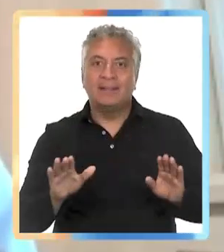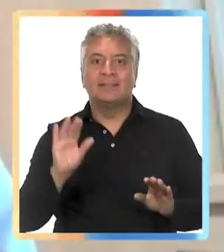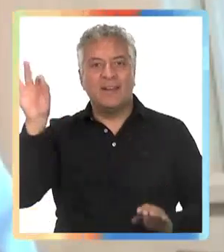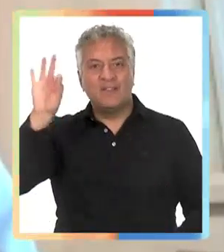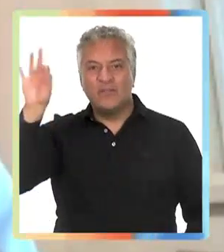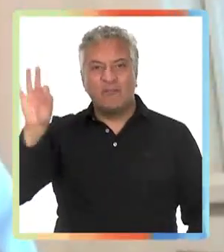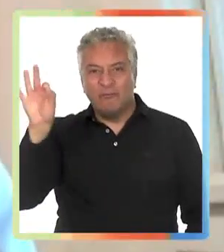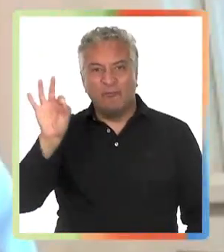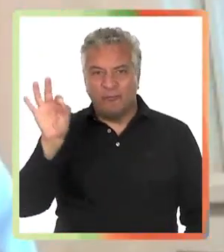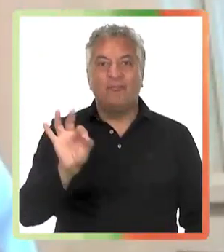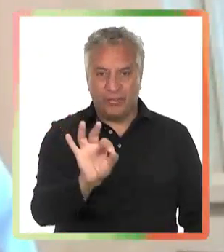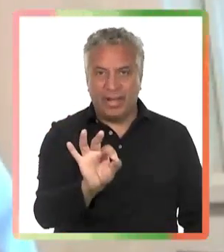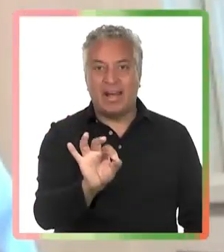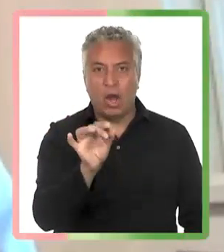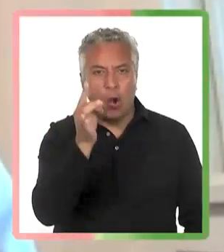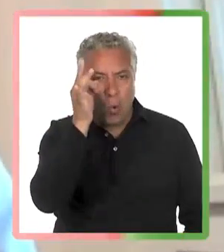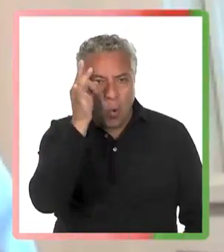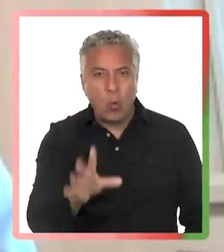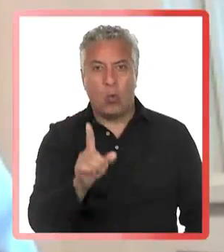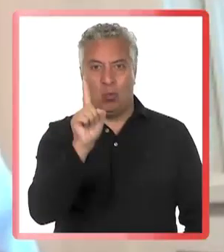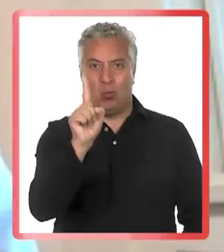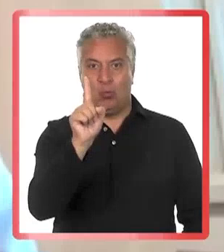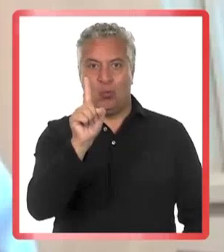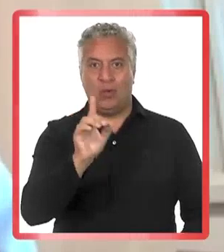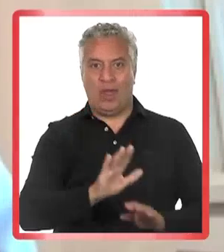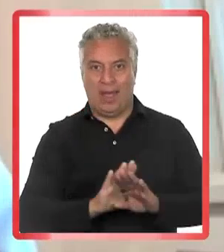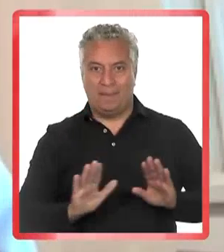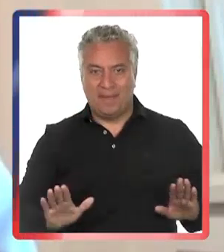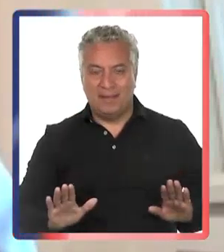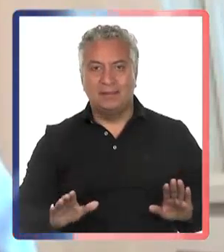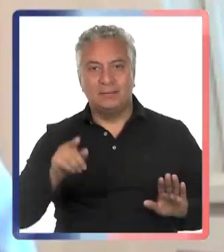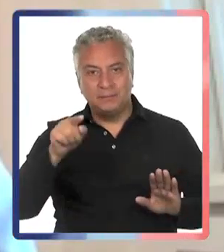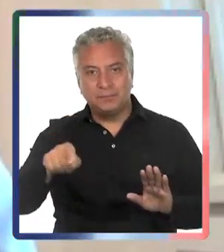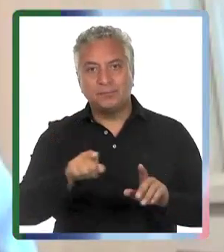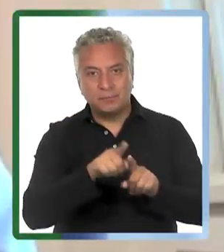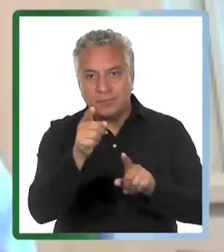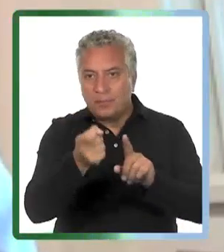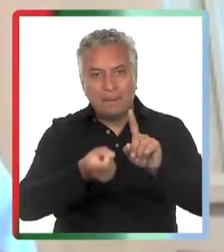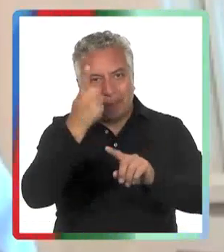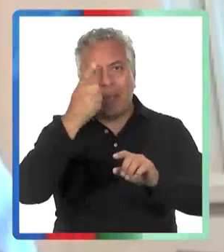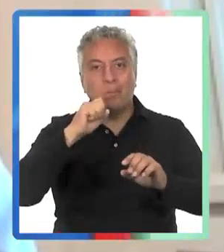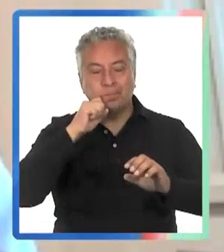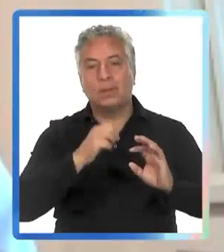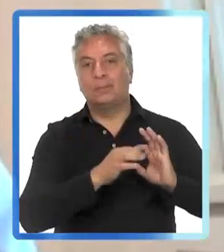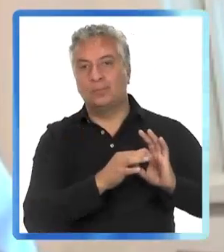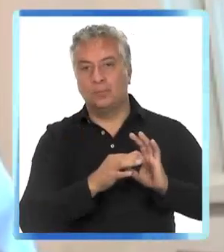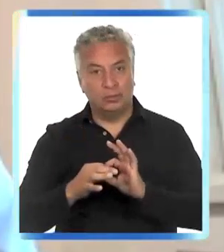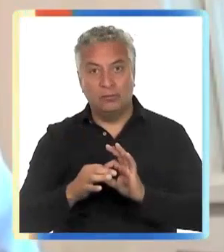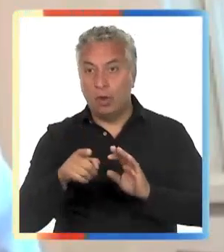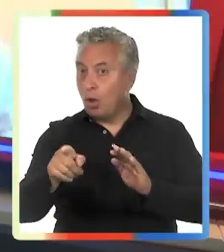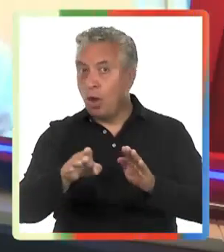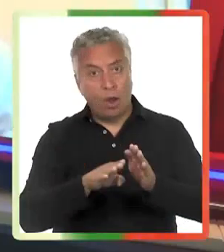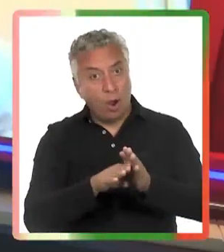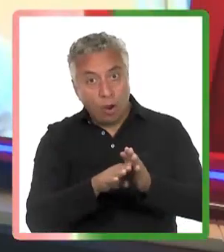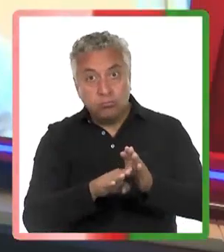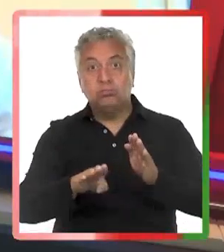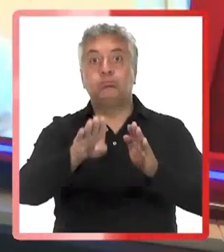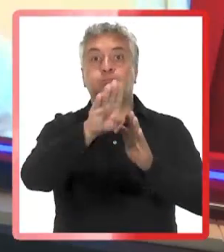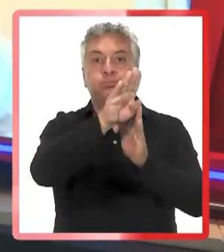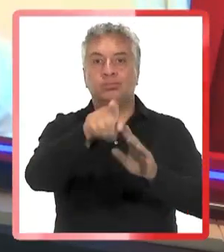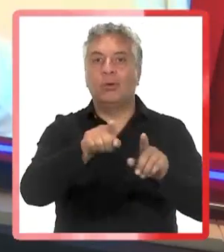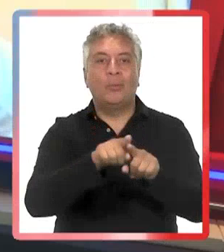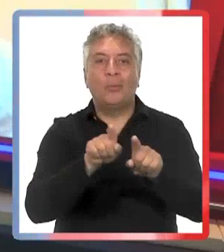agente, ¿no es cierto? A un agente viral único que produjo este exceso de muerte y que llegó a ser la primera causa y que